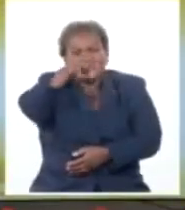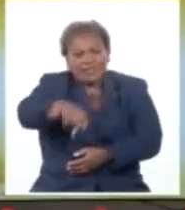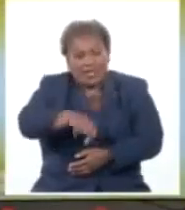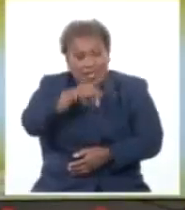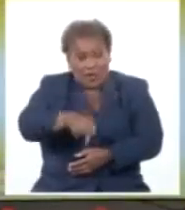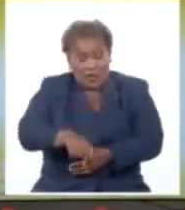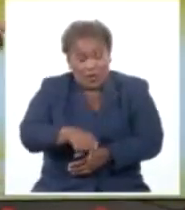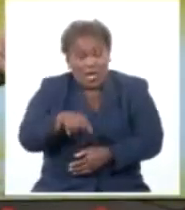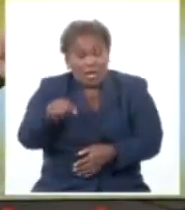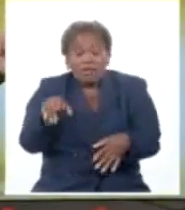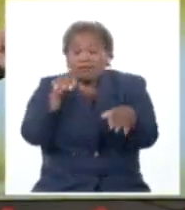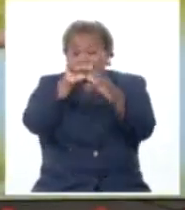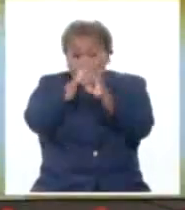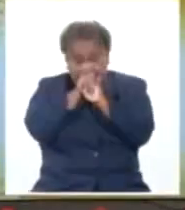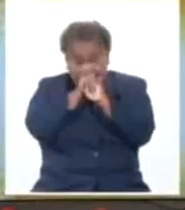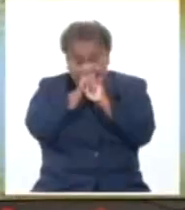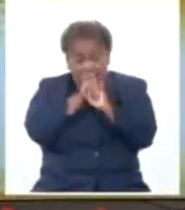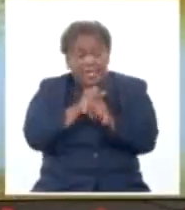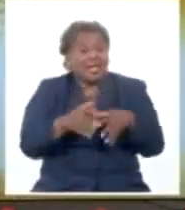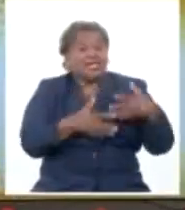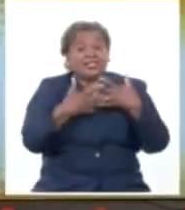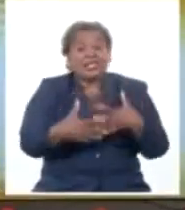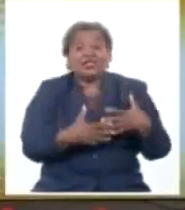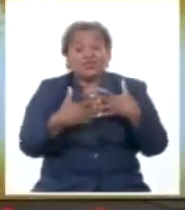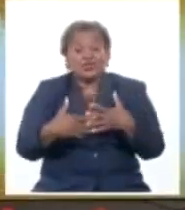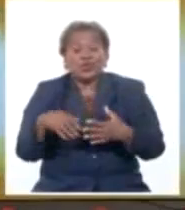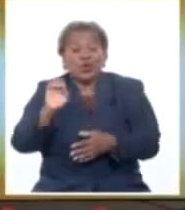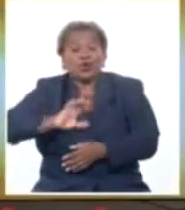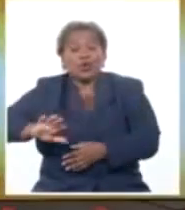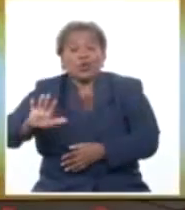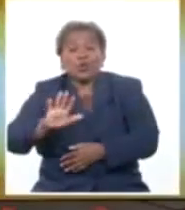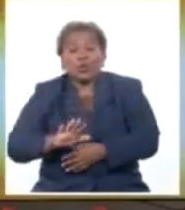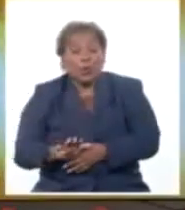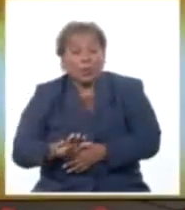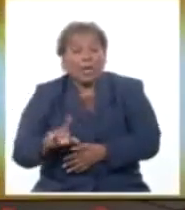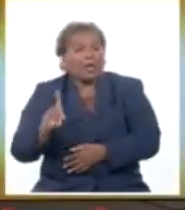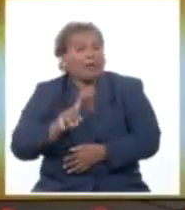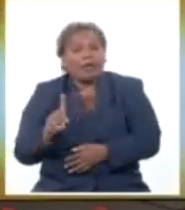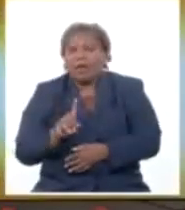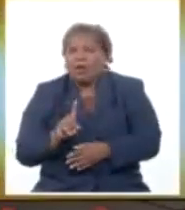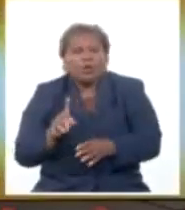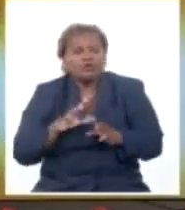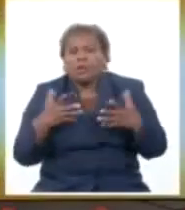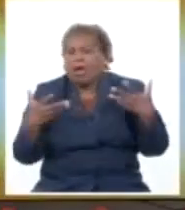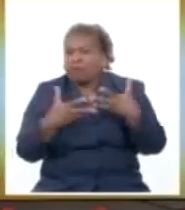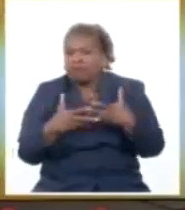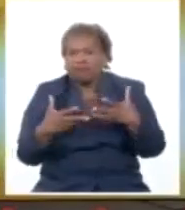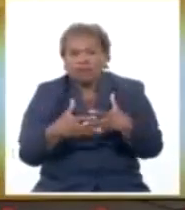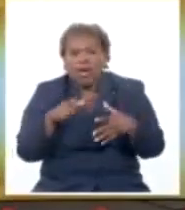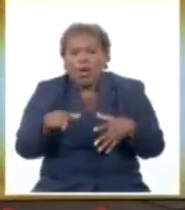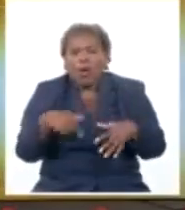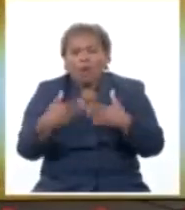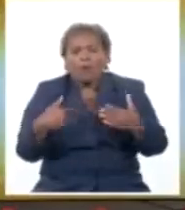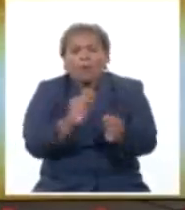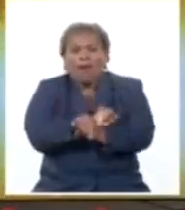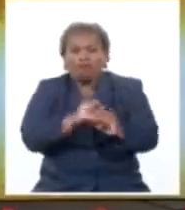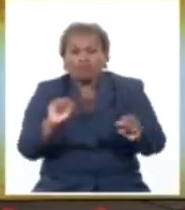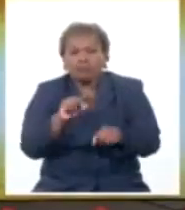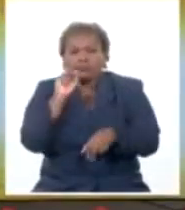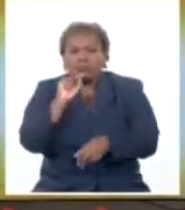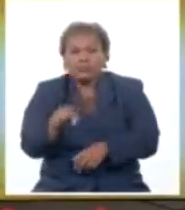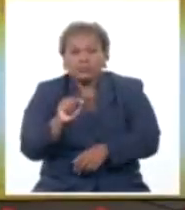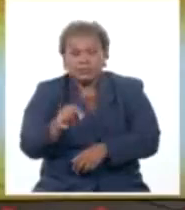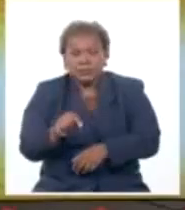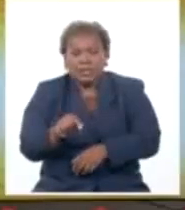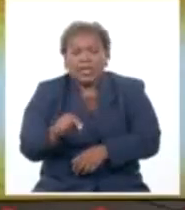fuentes anónimas que ni Estados Unidos ni Europa tendrían nada que ver en el atentado, que es la hipótesis manejada con lujo de detalles